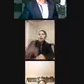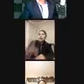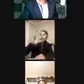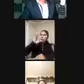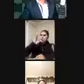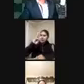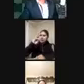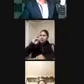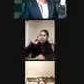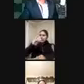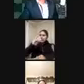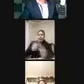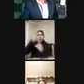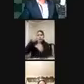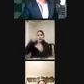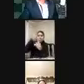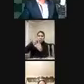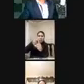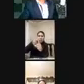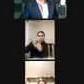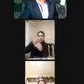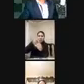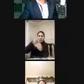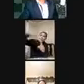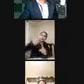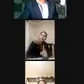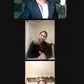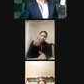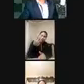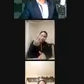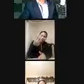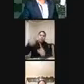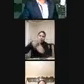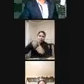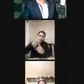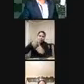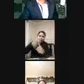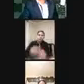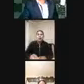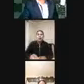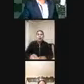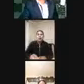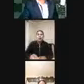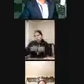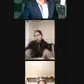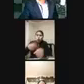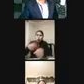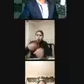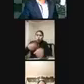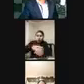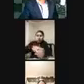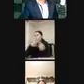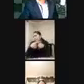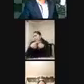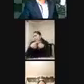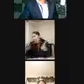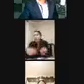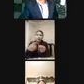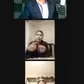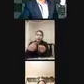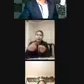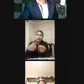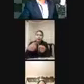meses. Sin embargo, en los niños con síndrome de Down tenemos un ligero retraso en la erupción que nos da un tiempo